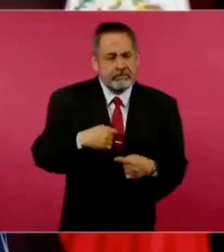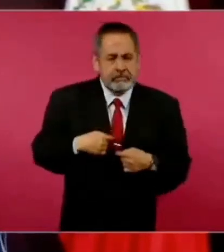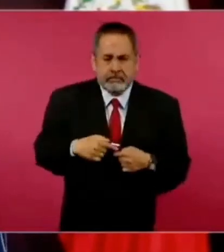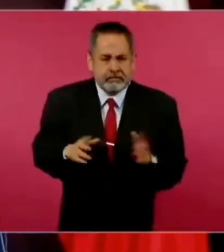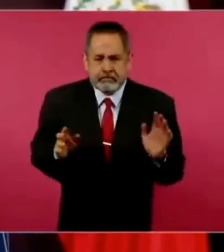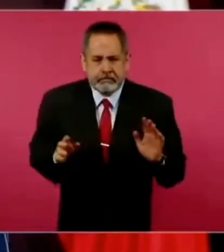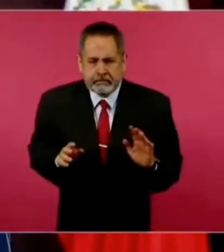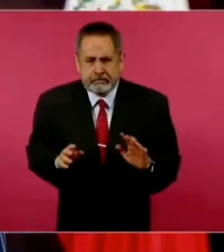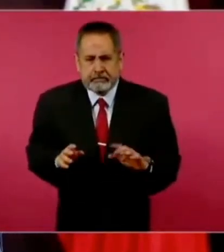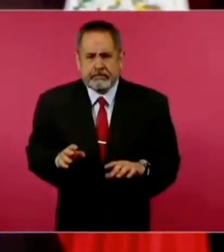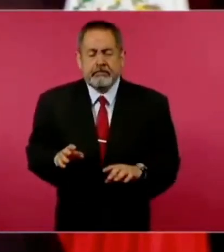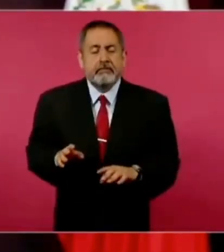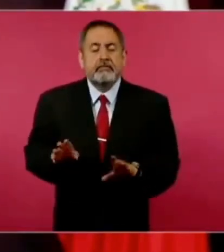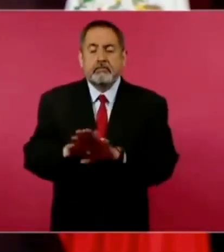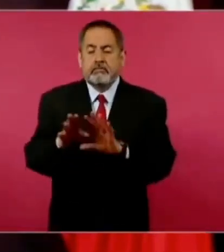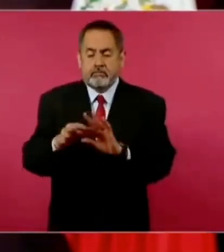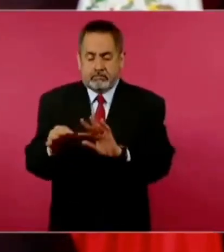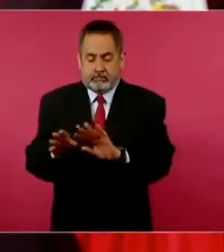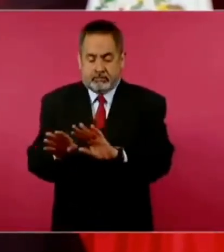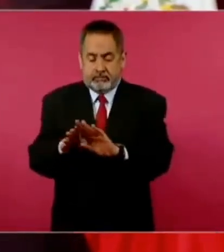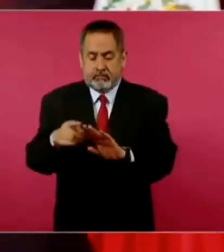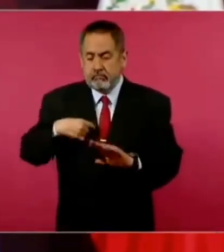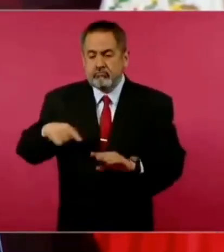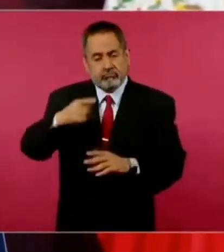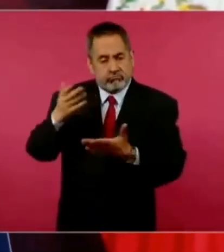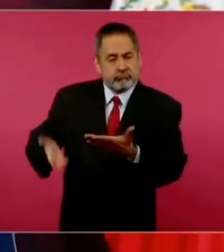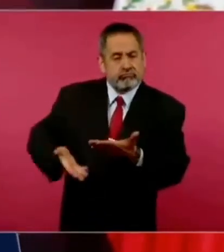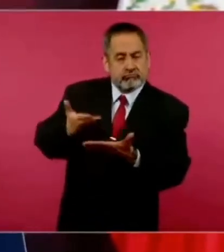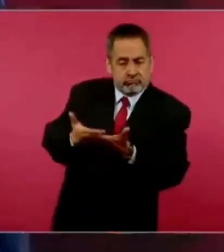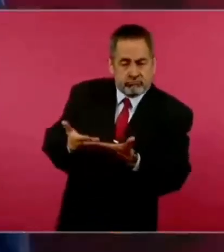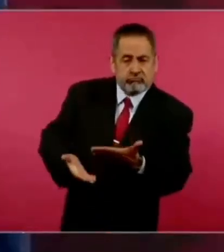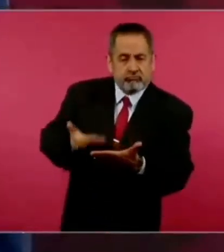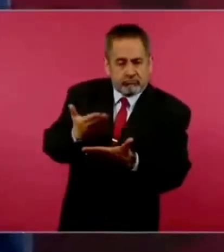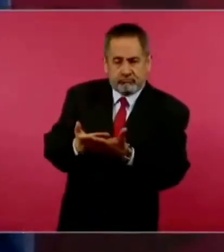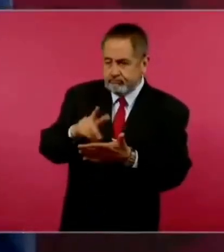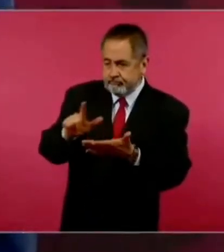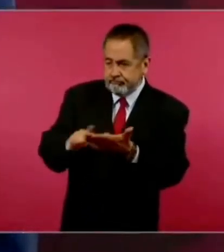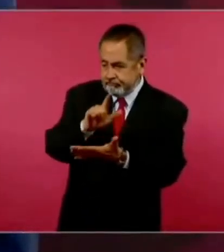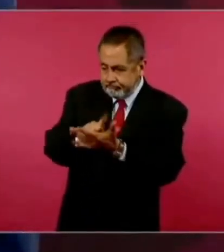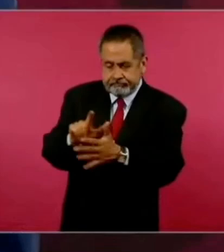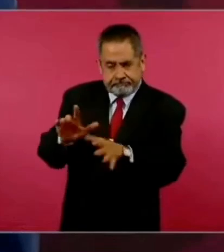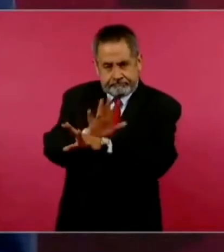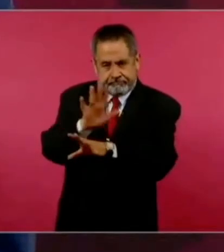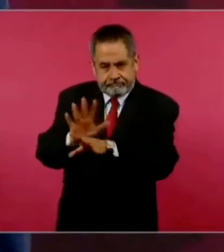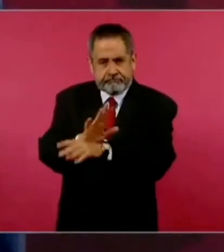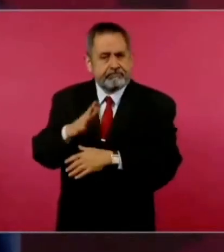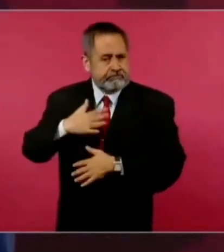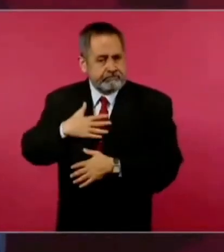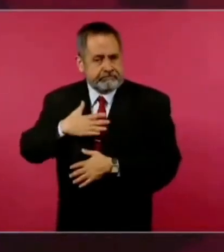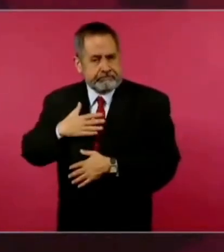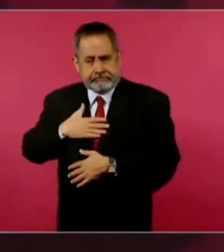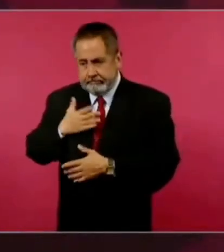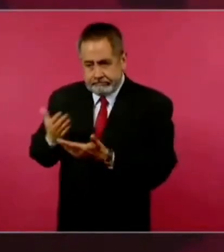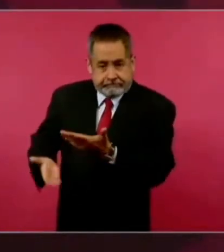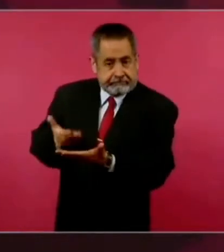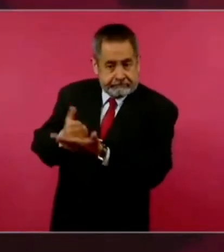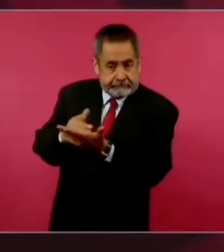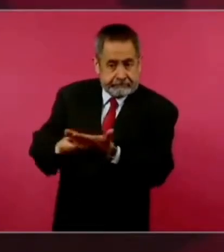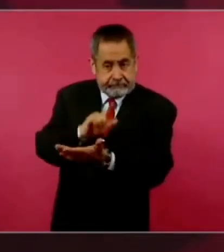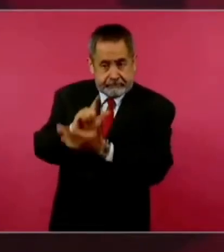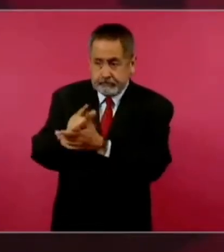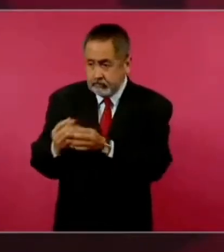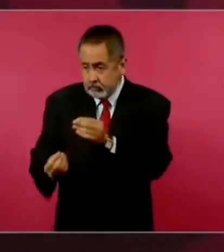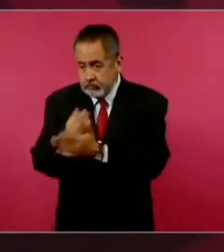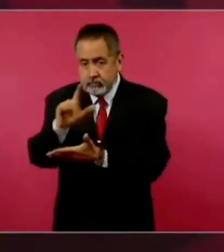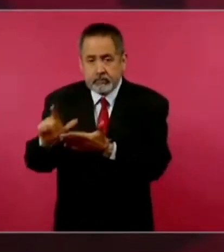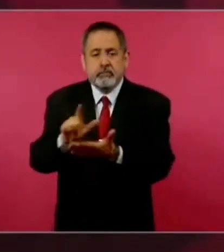porque todas las propuestas que hemos hecho de reforma de leyes y de nuevas